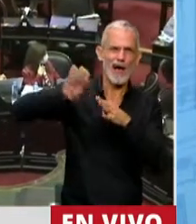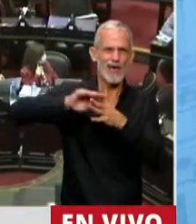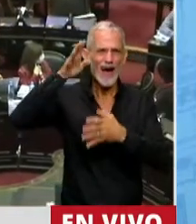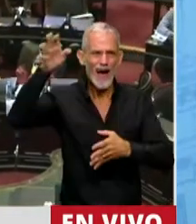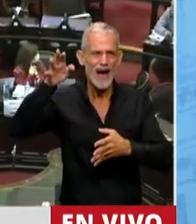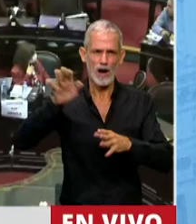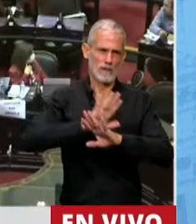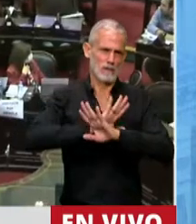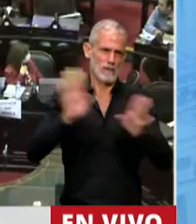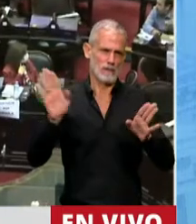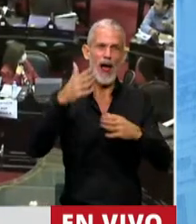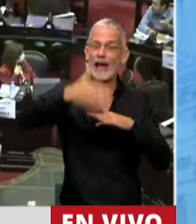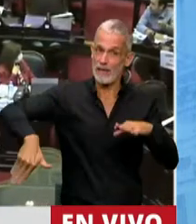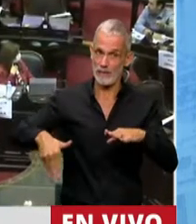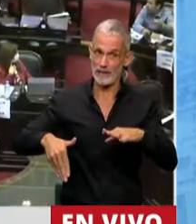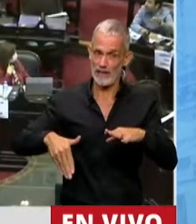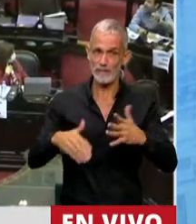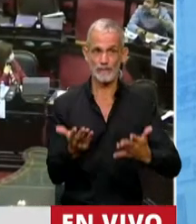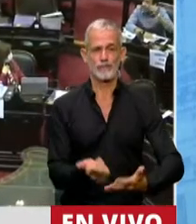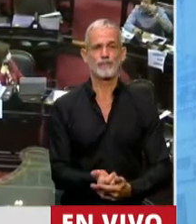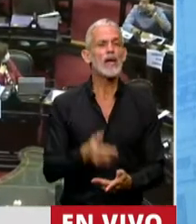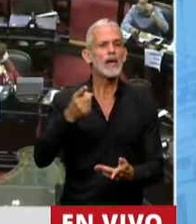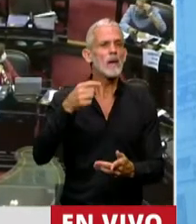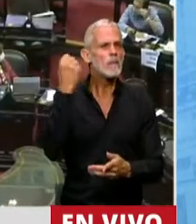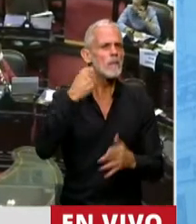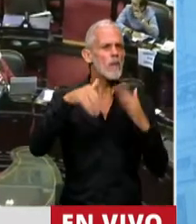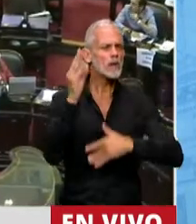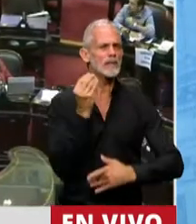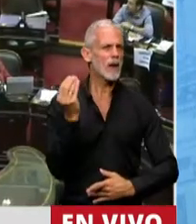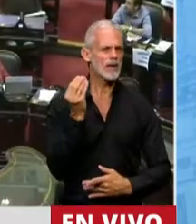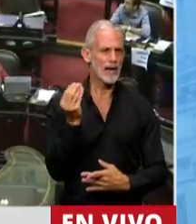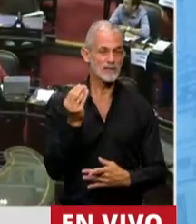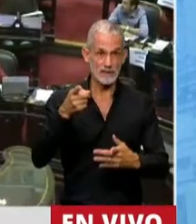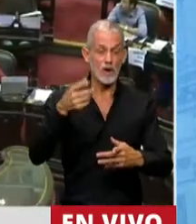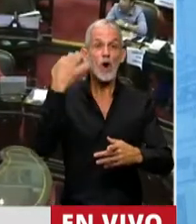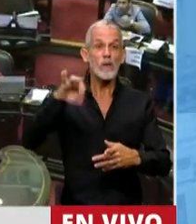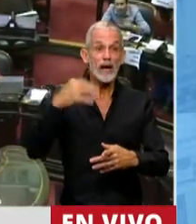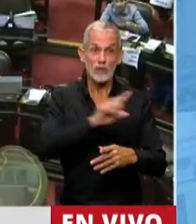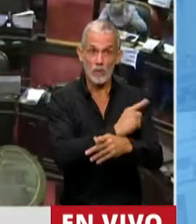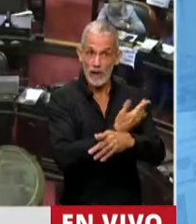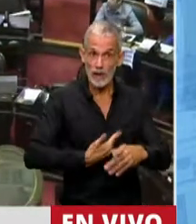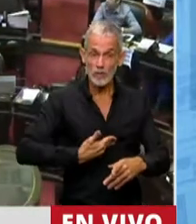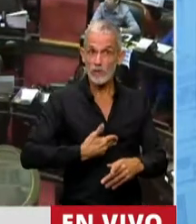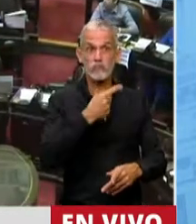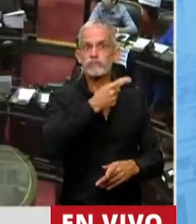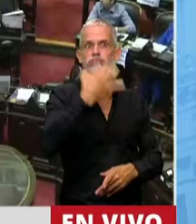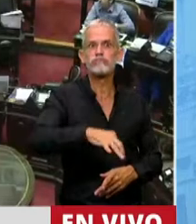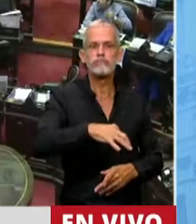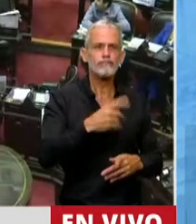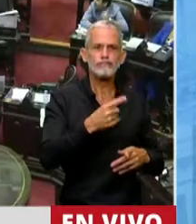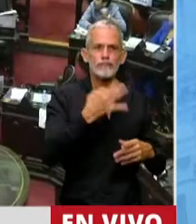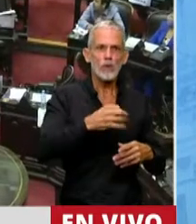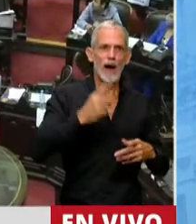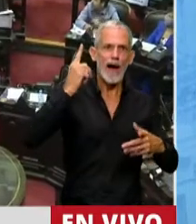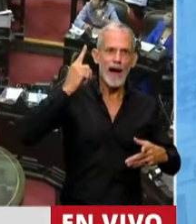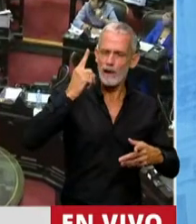endeudarse en moneda extranjera y que, más importante todavía, obliga al Poder Ejecutivo a pasar por este